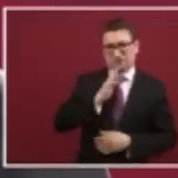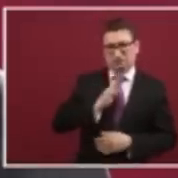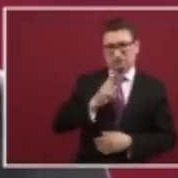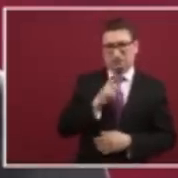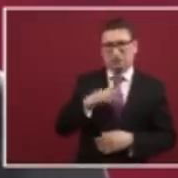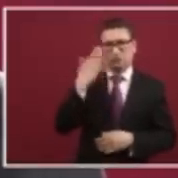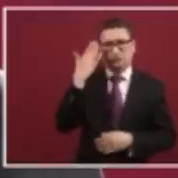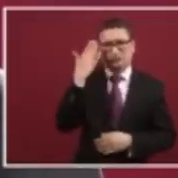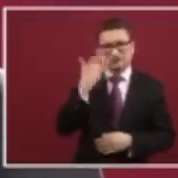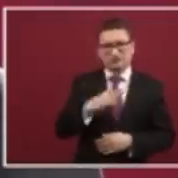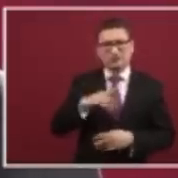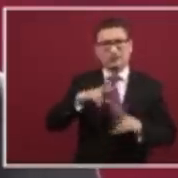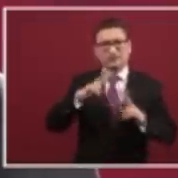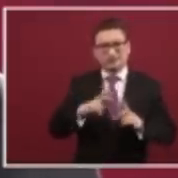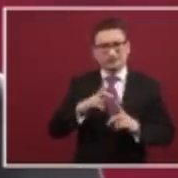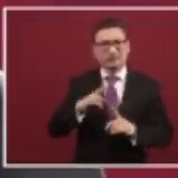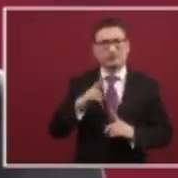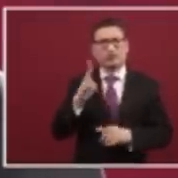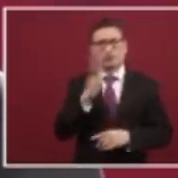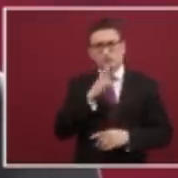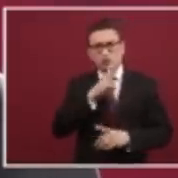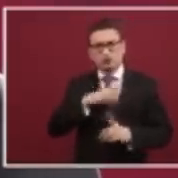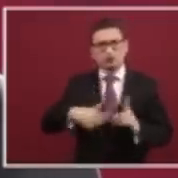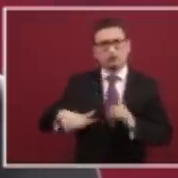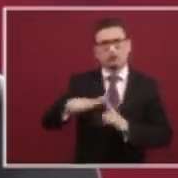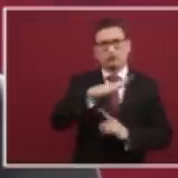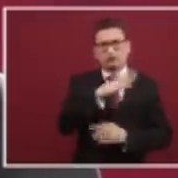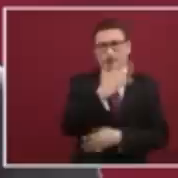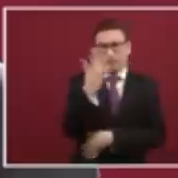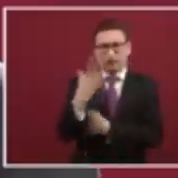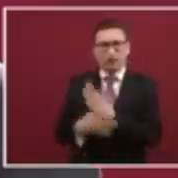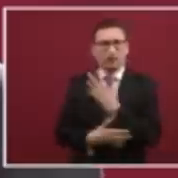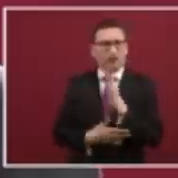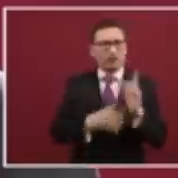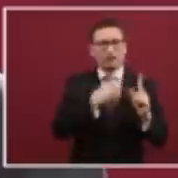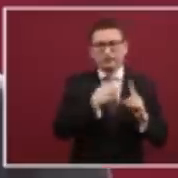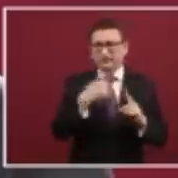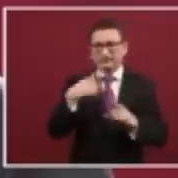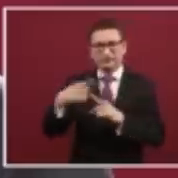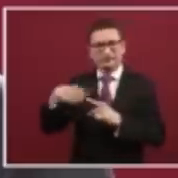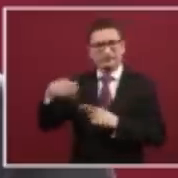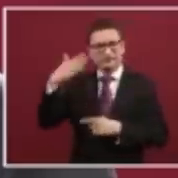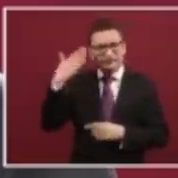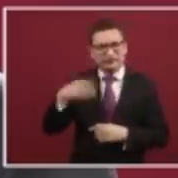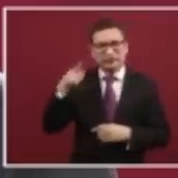ecologistas, ambientalistas de este país, el más estudioso,